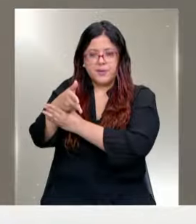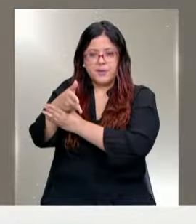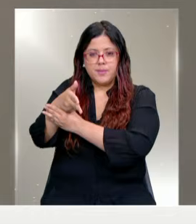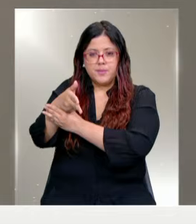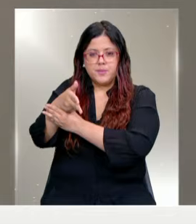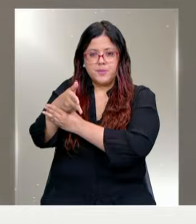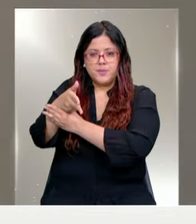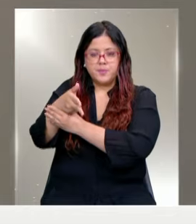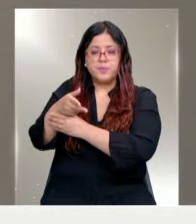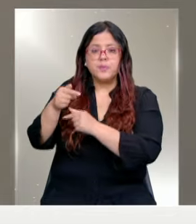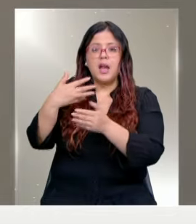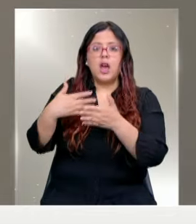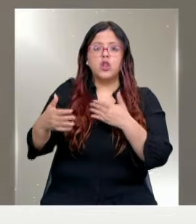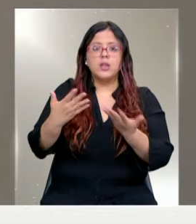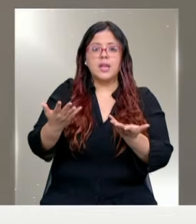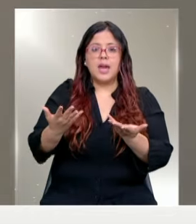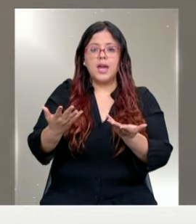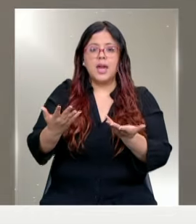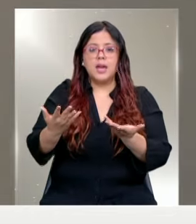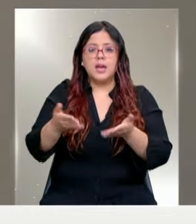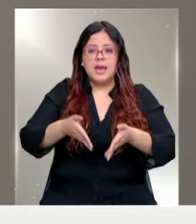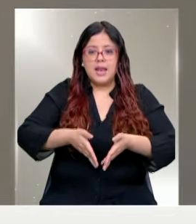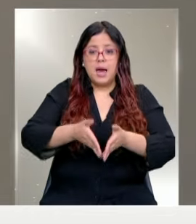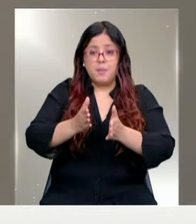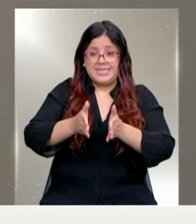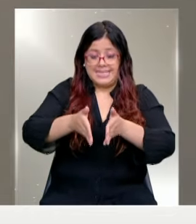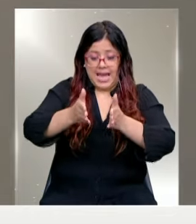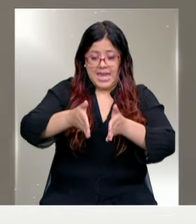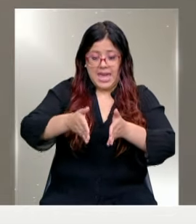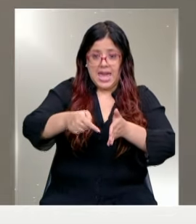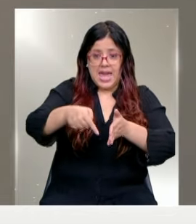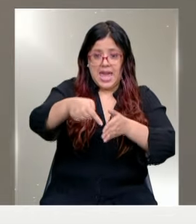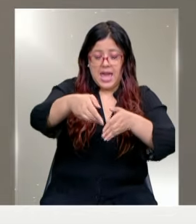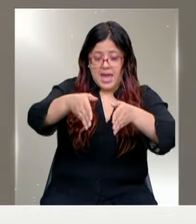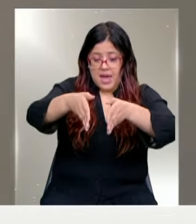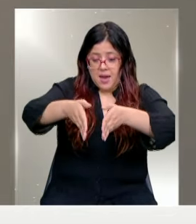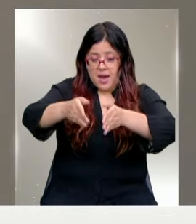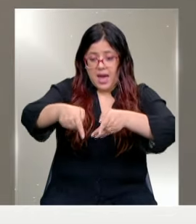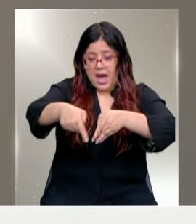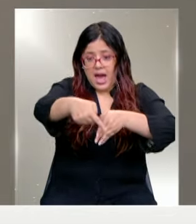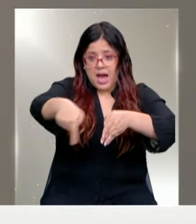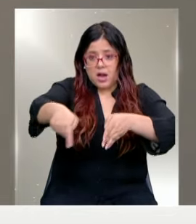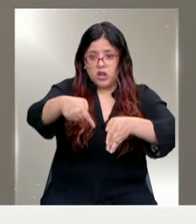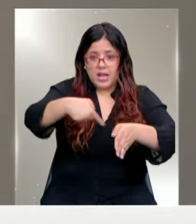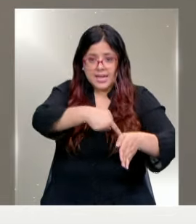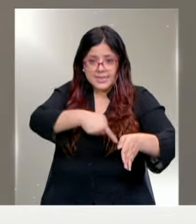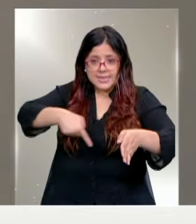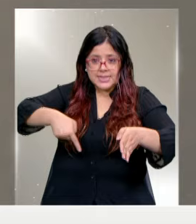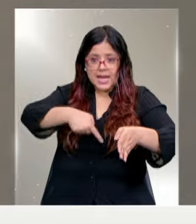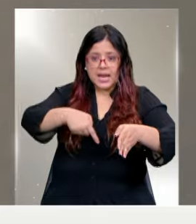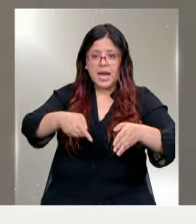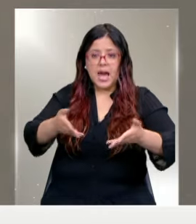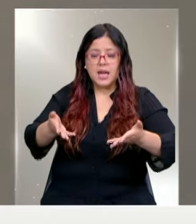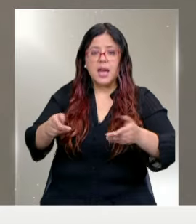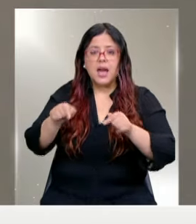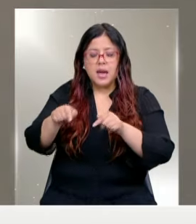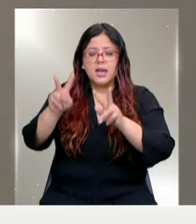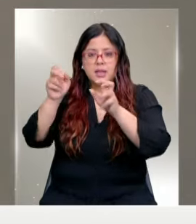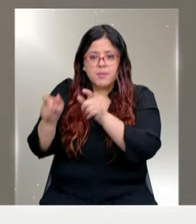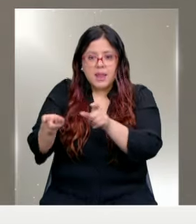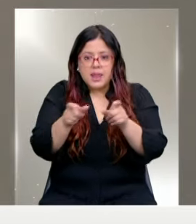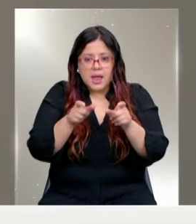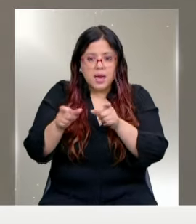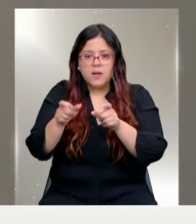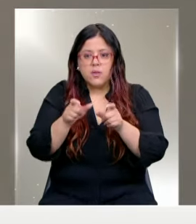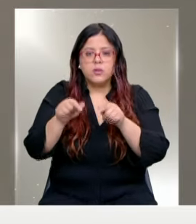ya manteniendo en el sector norte y sector sur del pasaje controlado a través de este método de vigilancia, donde